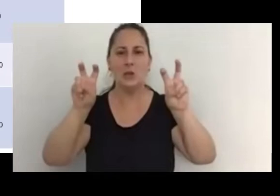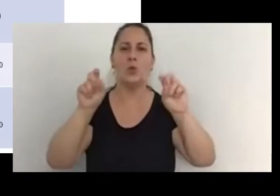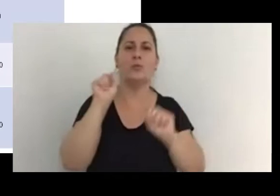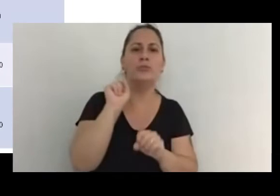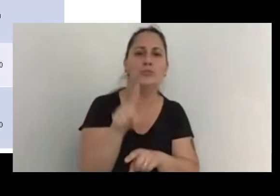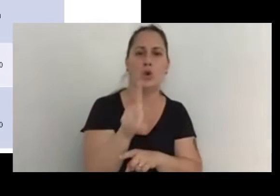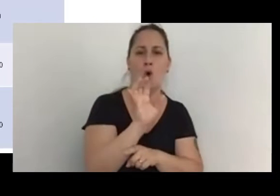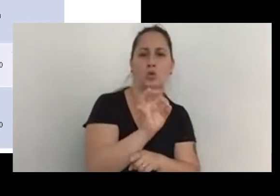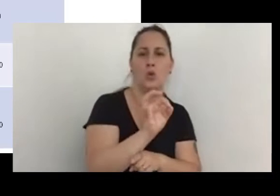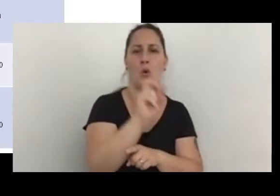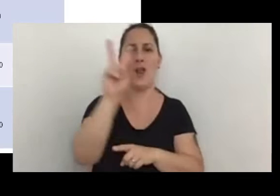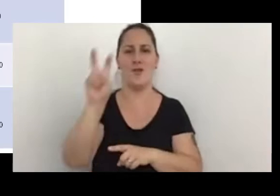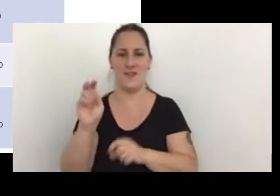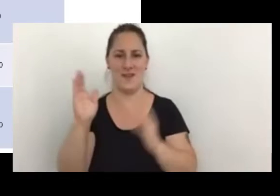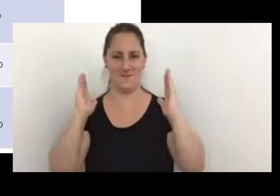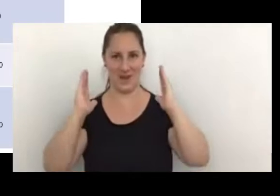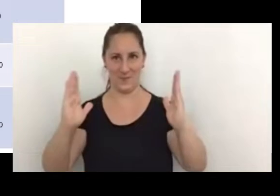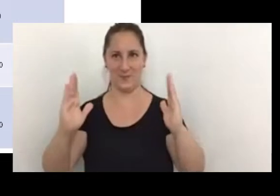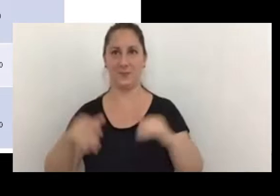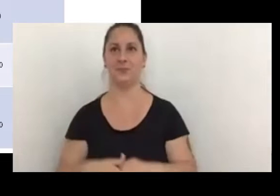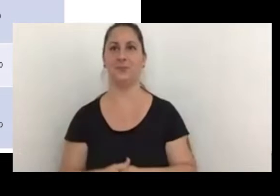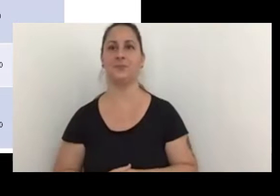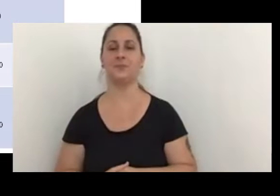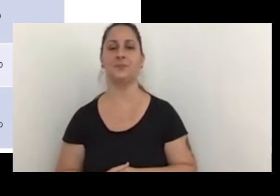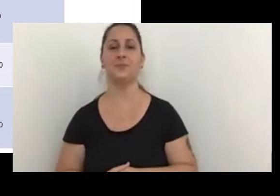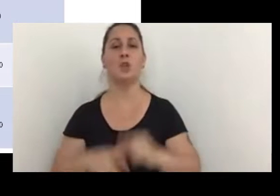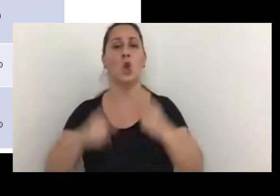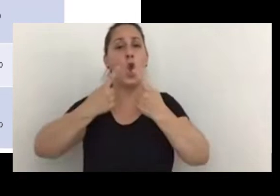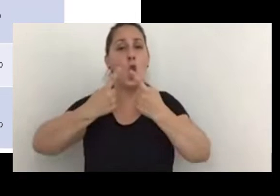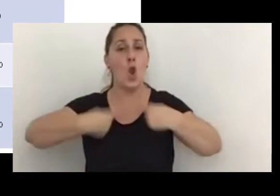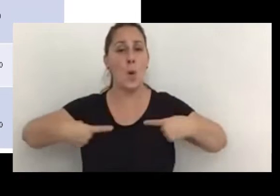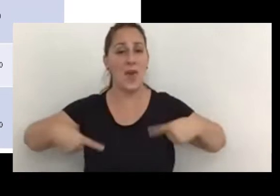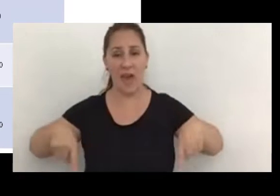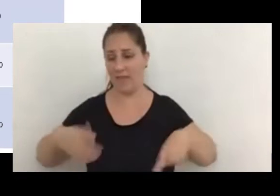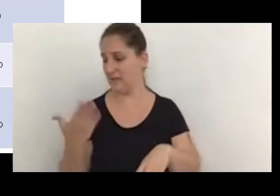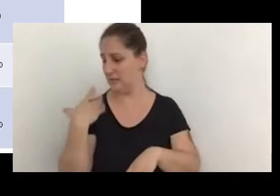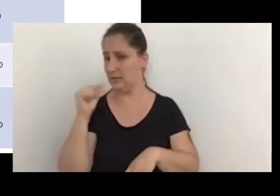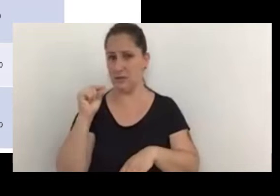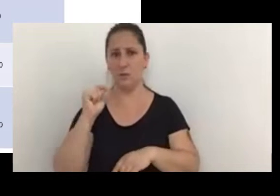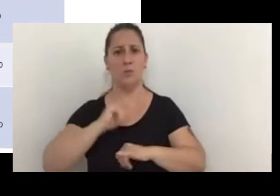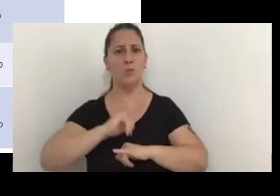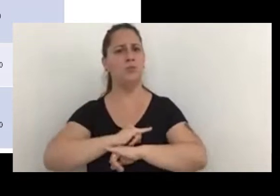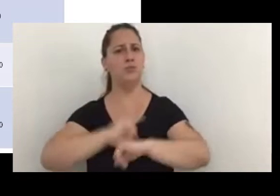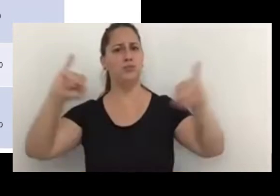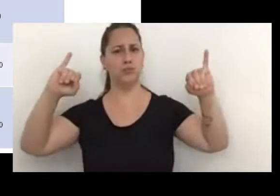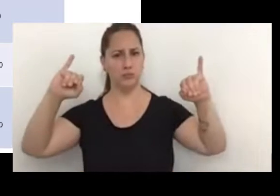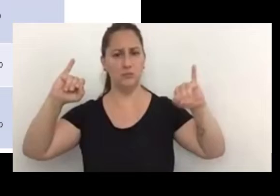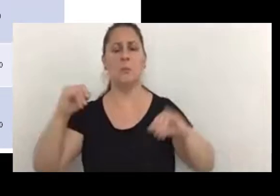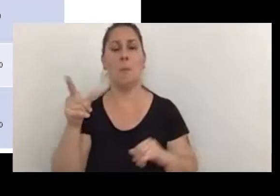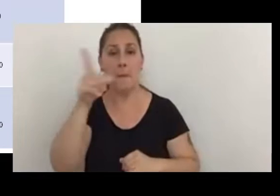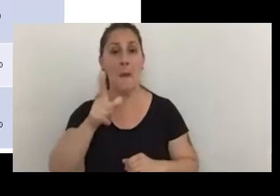noviembre. Dentro de las novedades recientemente publicadas y que me pareció que